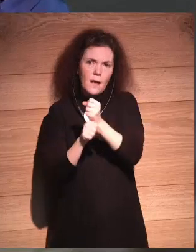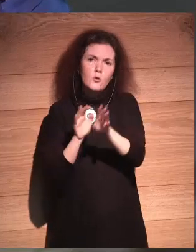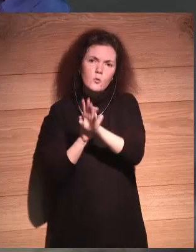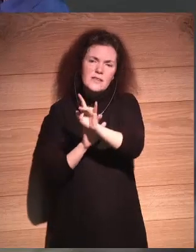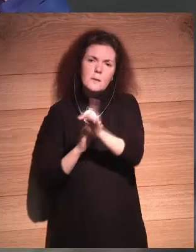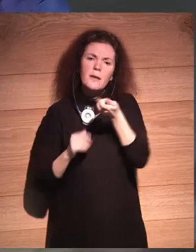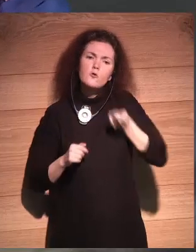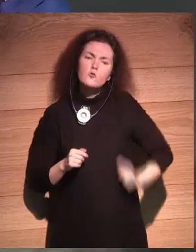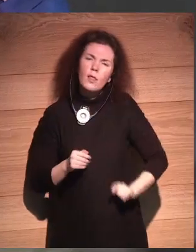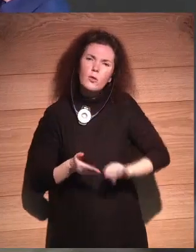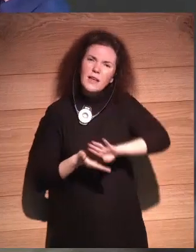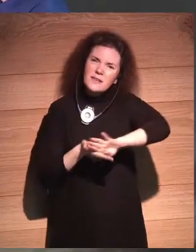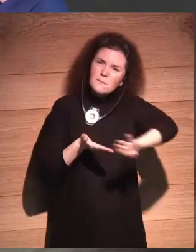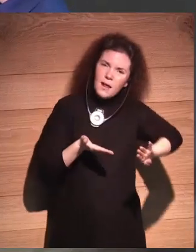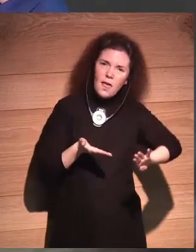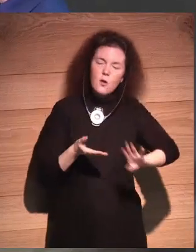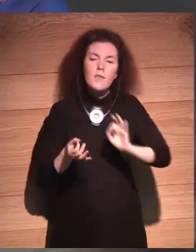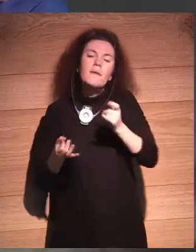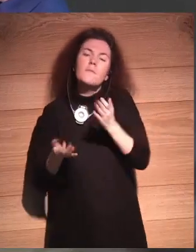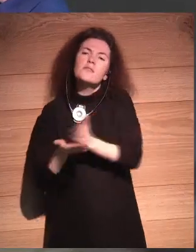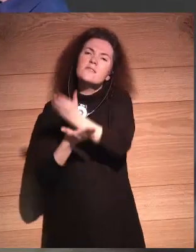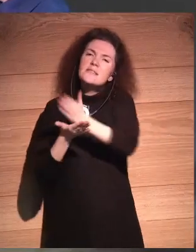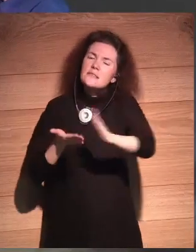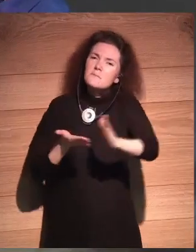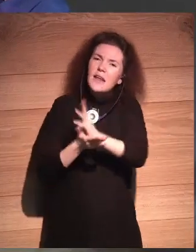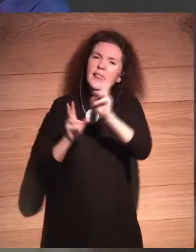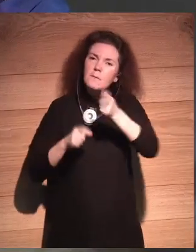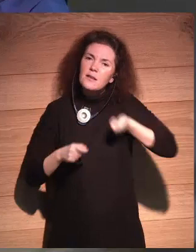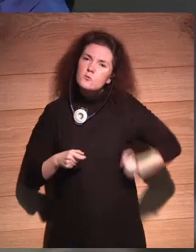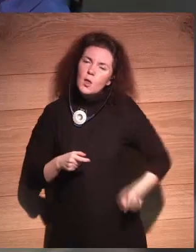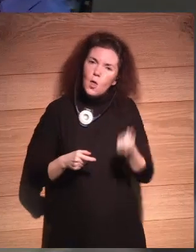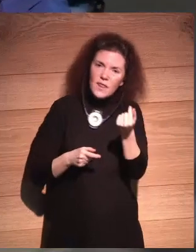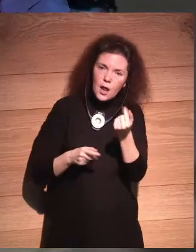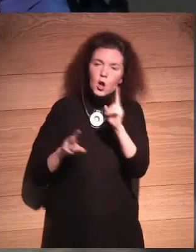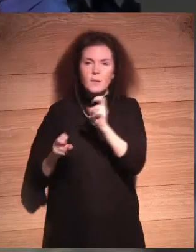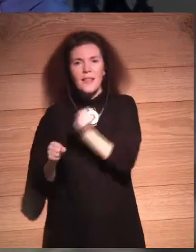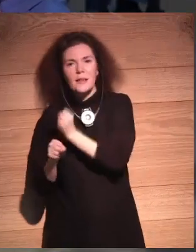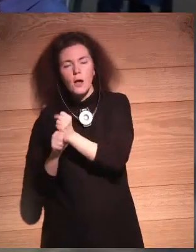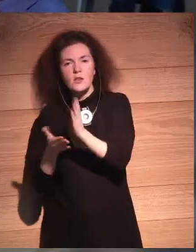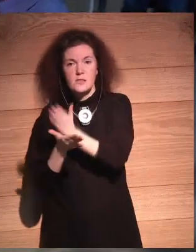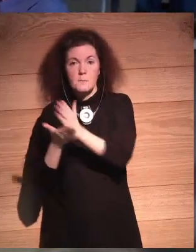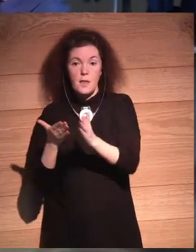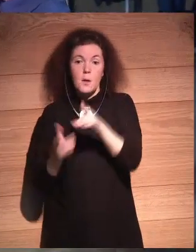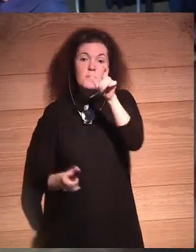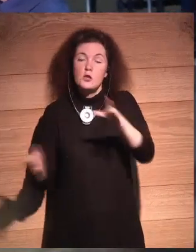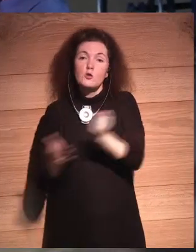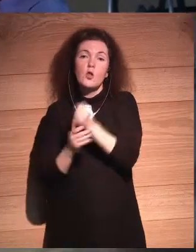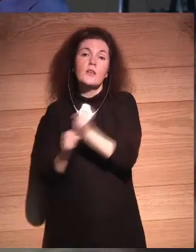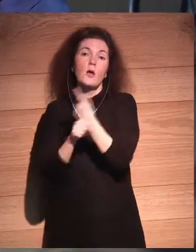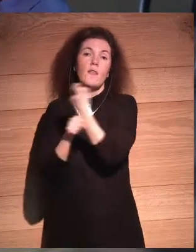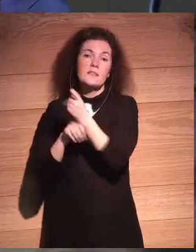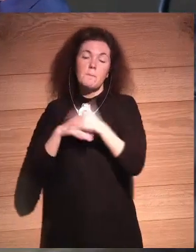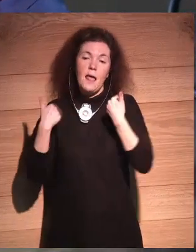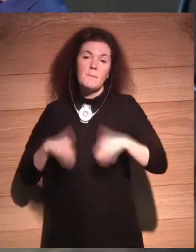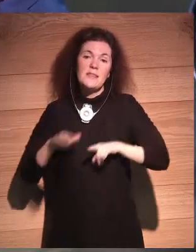ir por otra parte. Tenemos que separar el dinero del trabajo. Todo el mundo necesita el trabajo para su